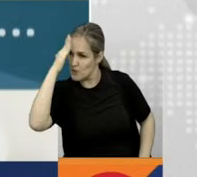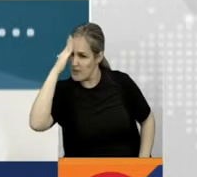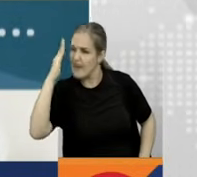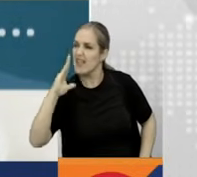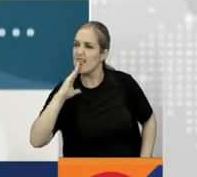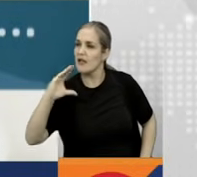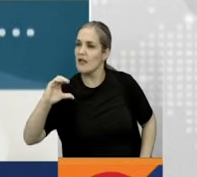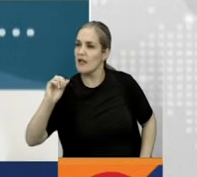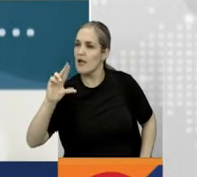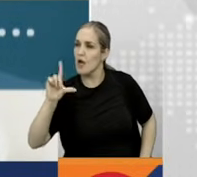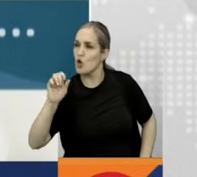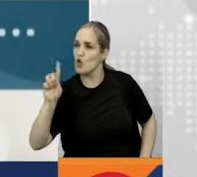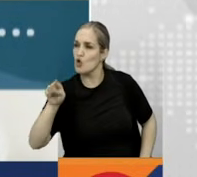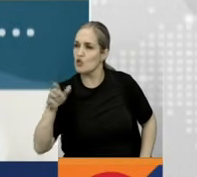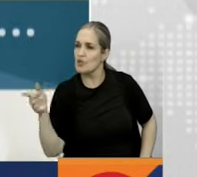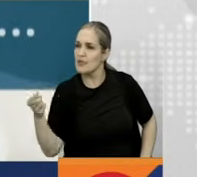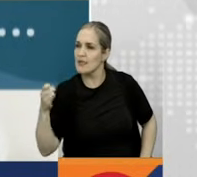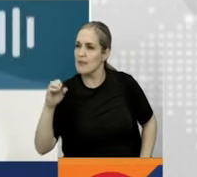Jiménez?